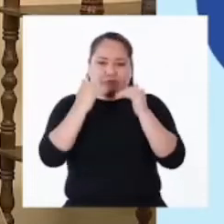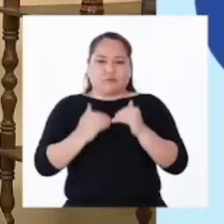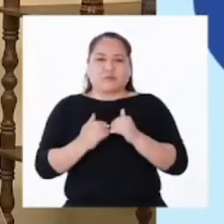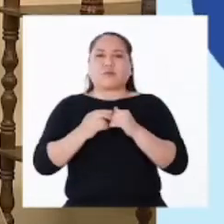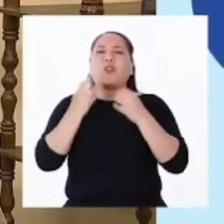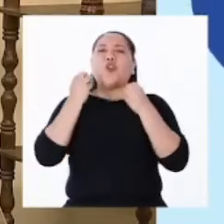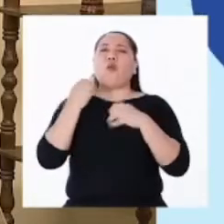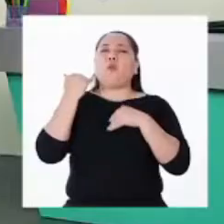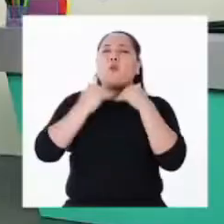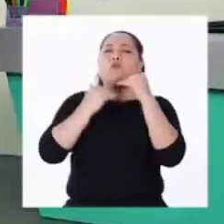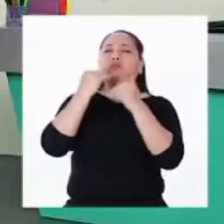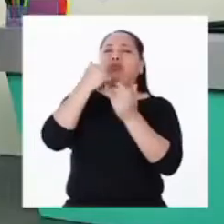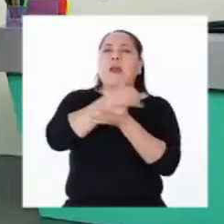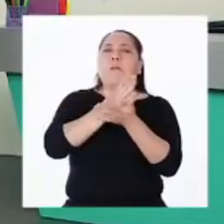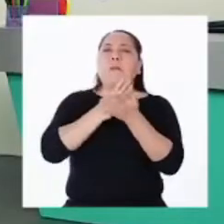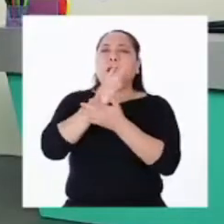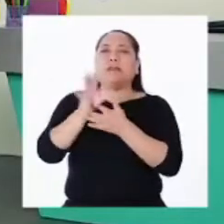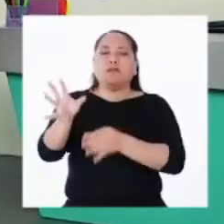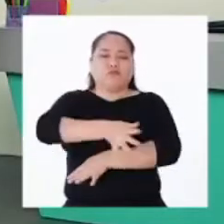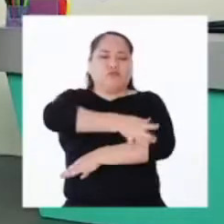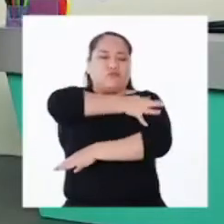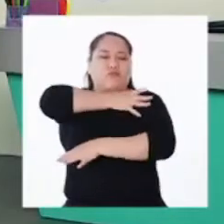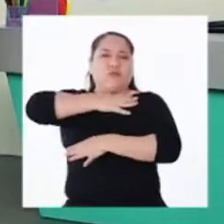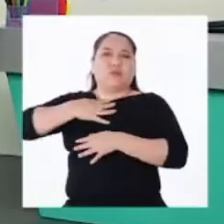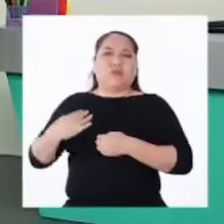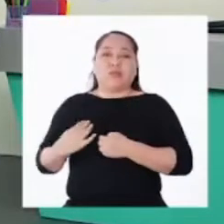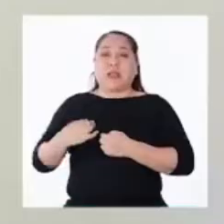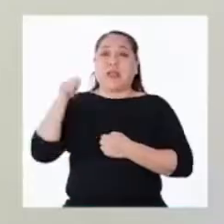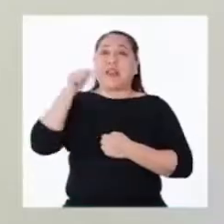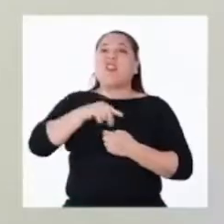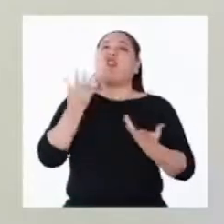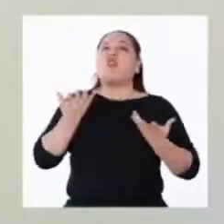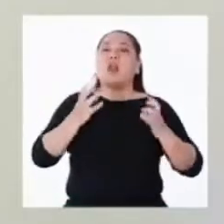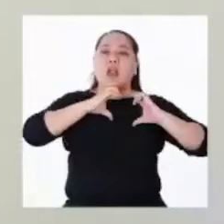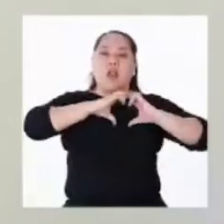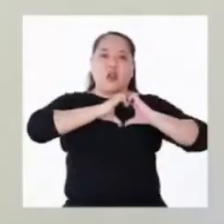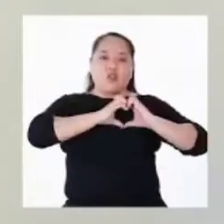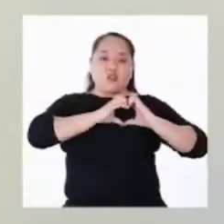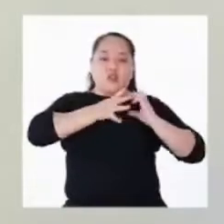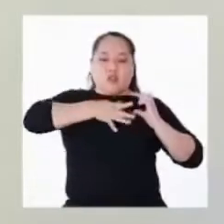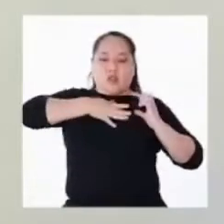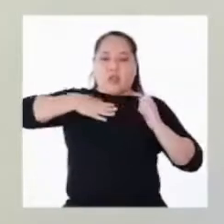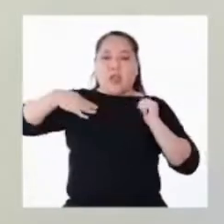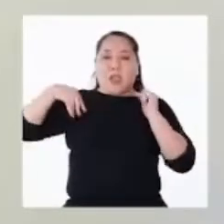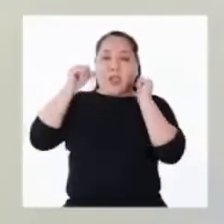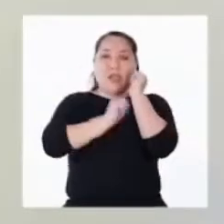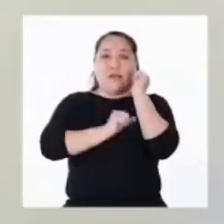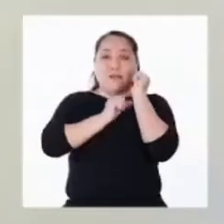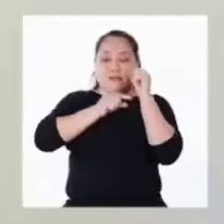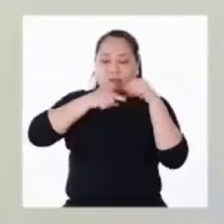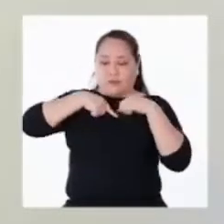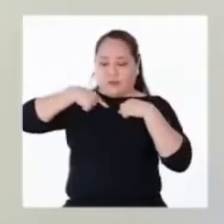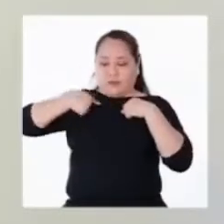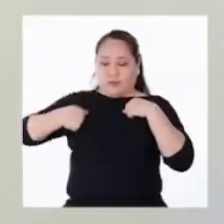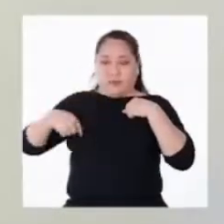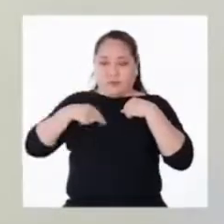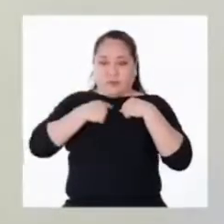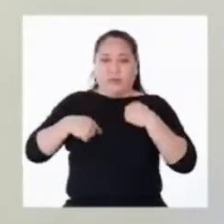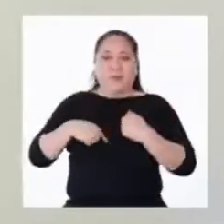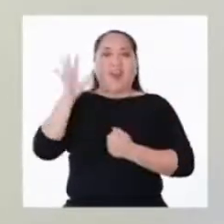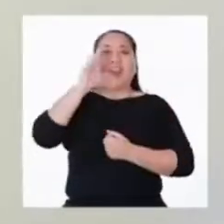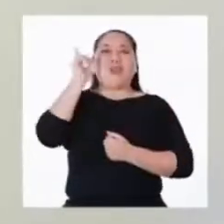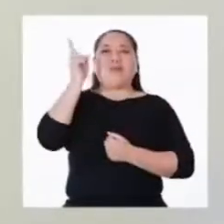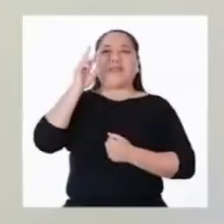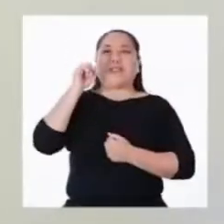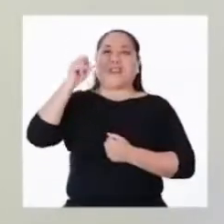vasos sanguíneos. Hola, profesor Renzo Martínez. Los vasos sanguíneos son una red de venas, arterias